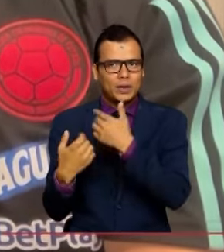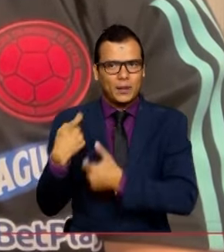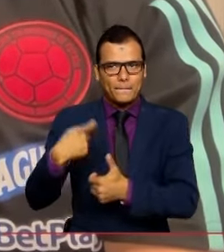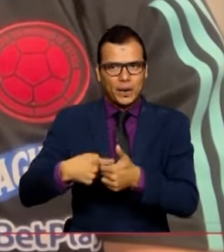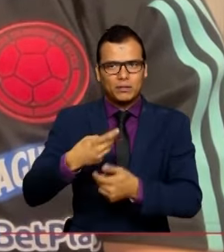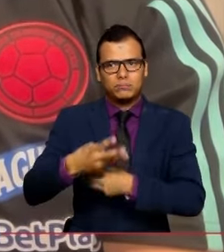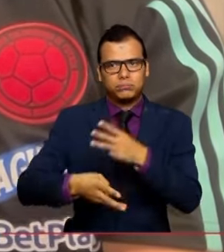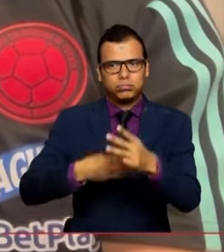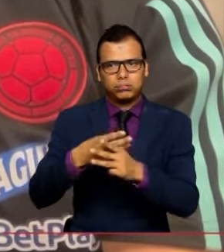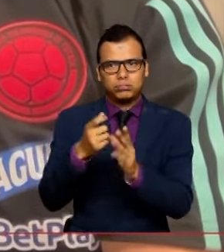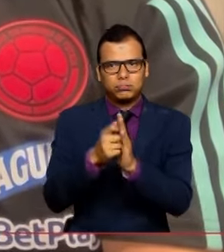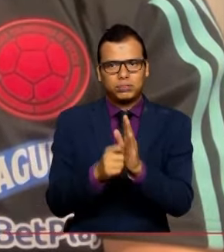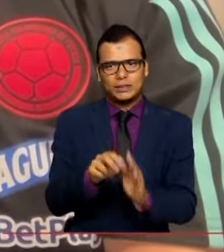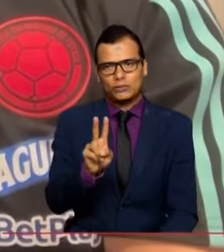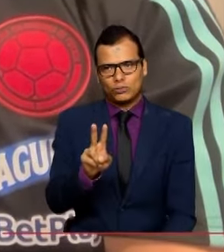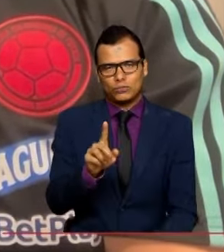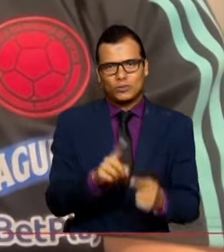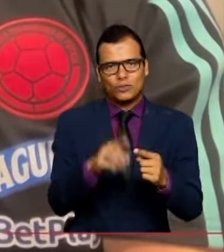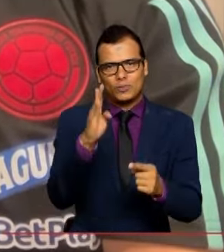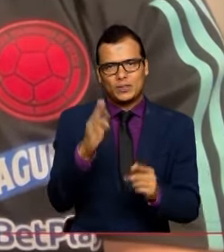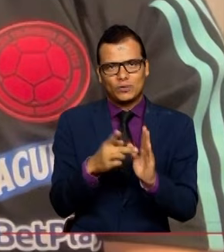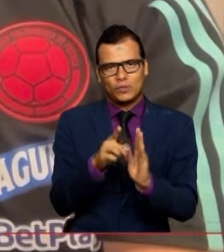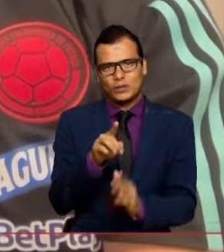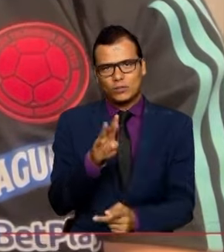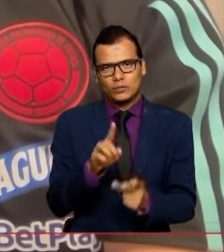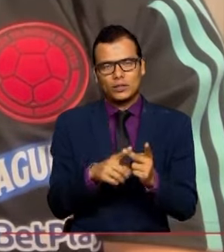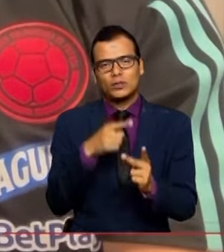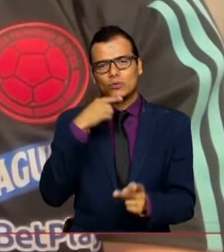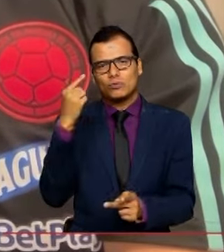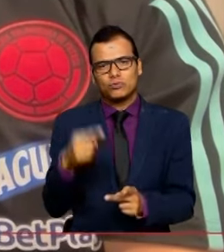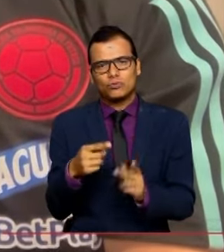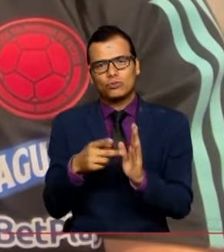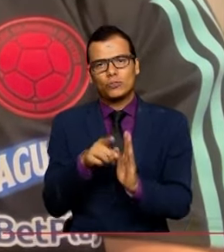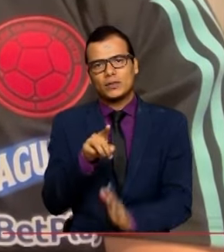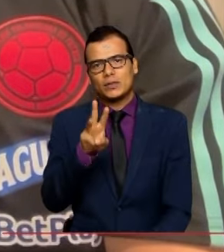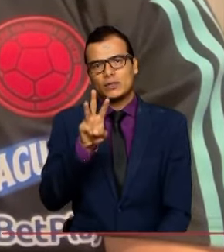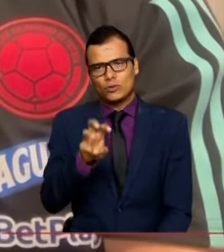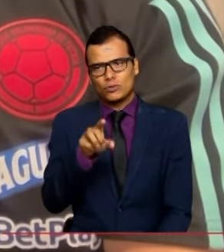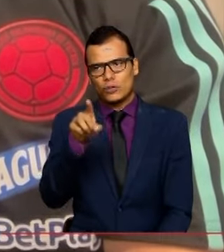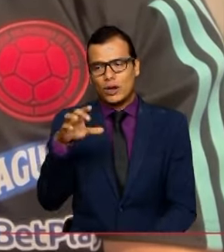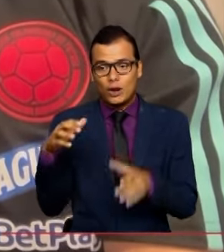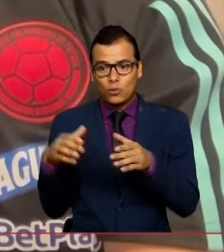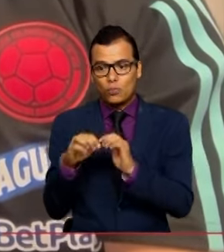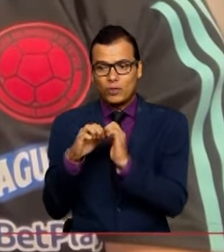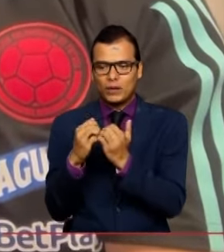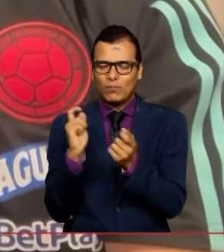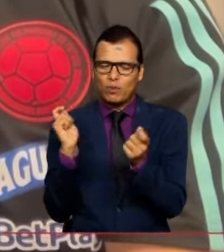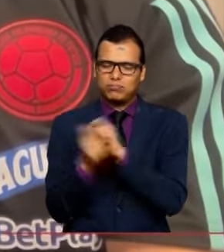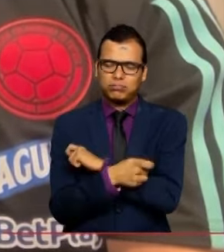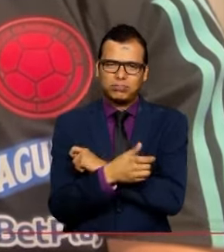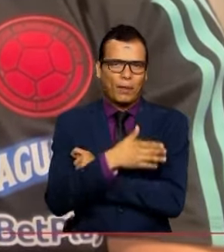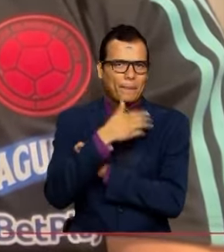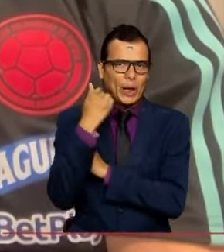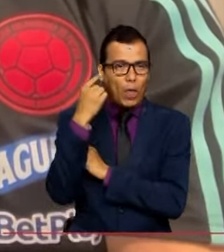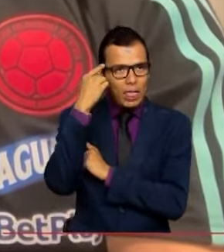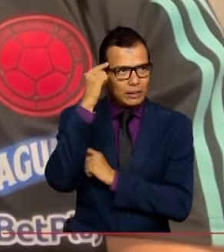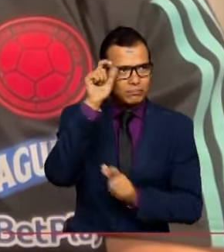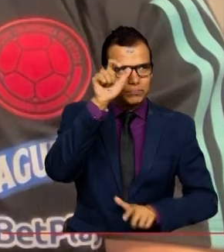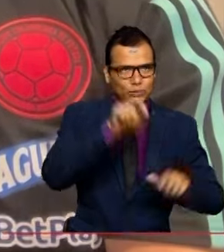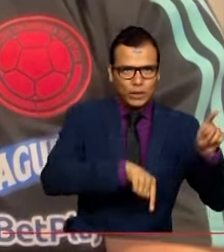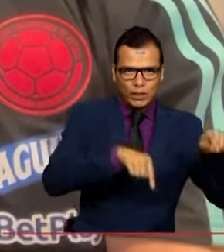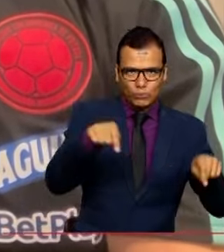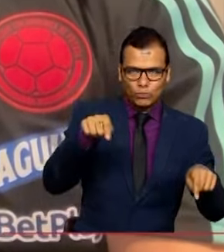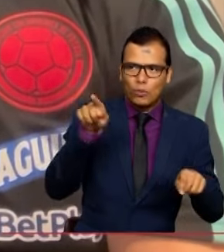mundiales consecutivos, 2014 Brasil, 2018 Rusia, ya estaba para cambiar. ¿Cuál fue tu idea cuando llegaste, Néstor